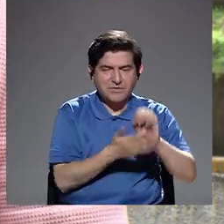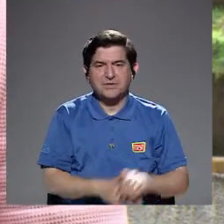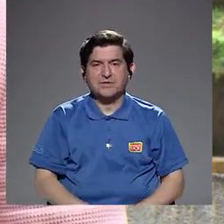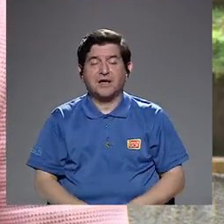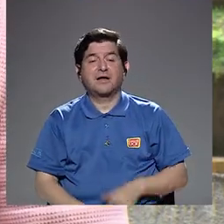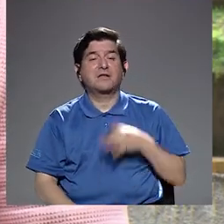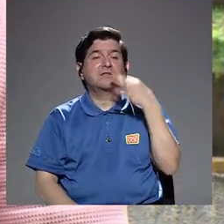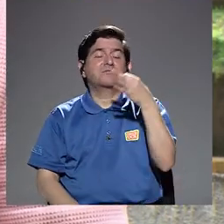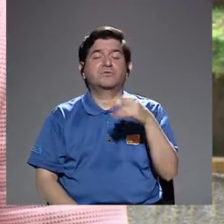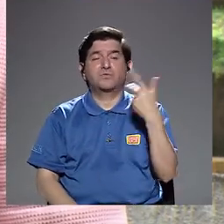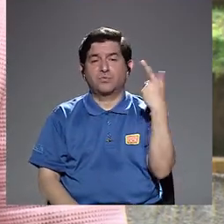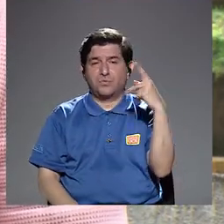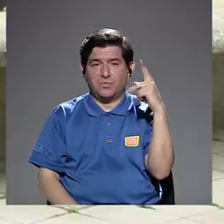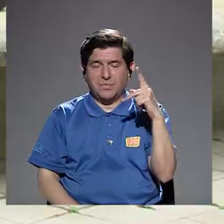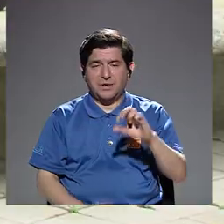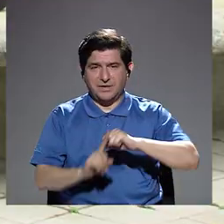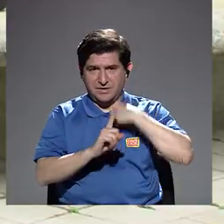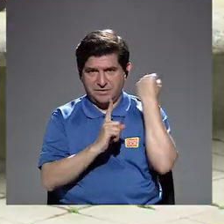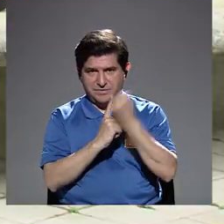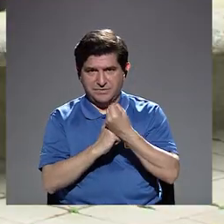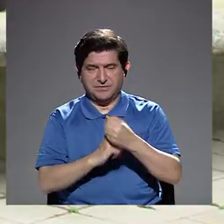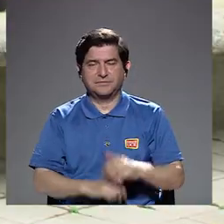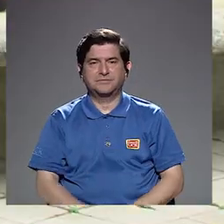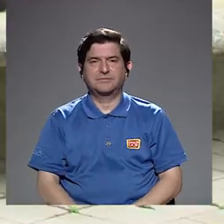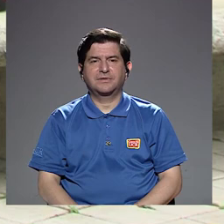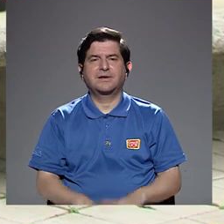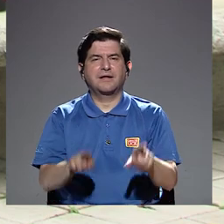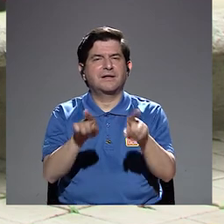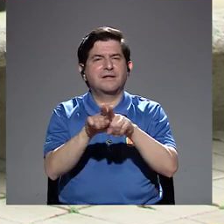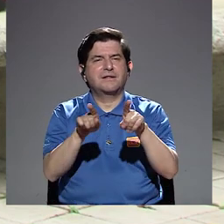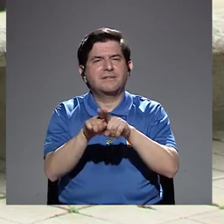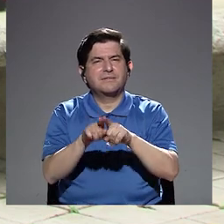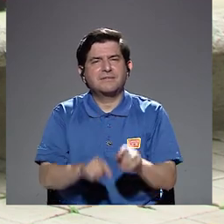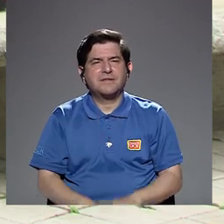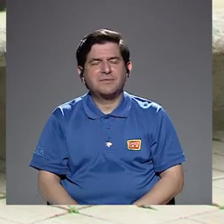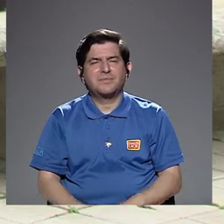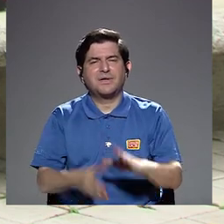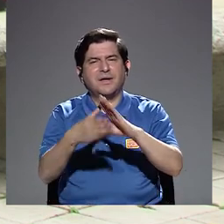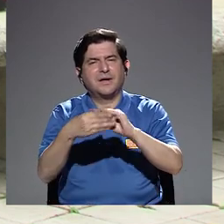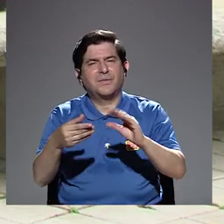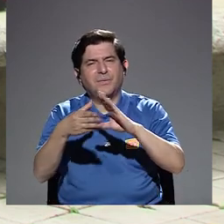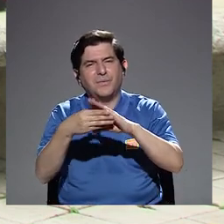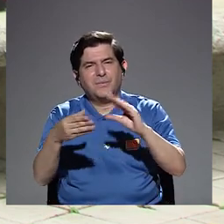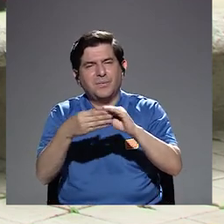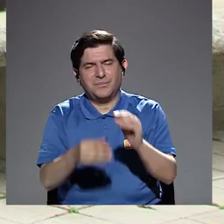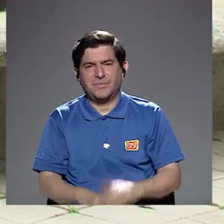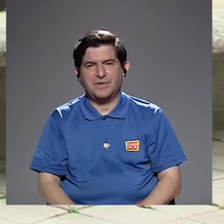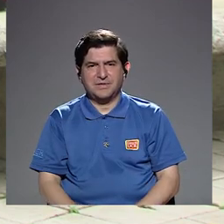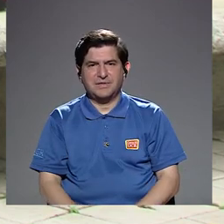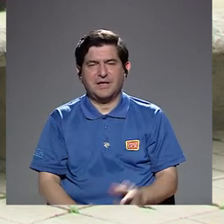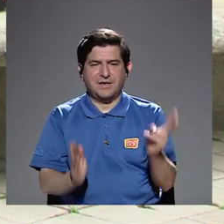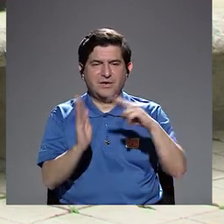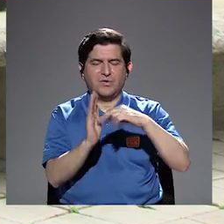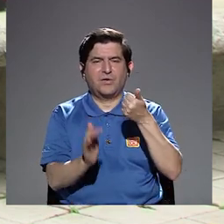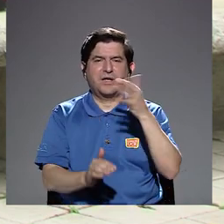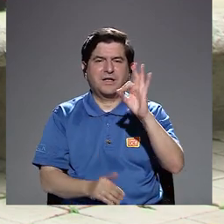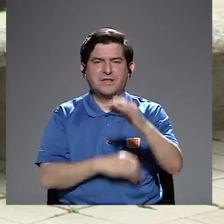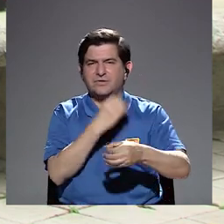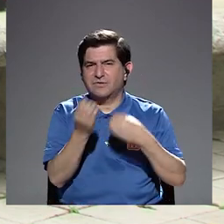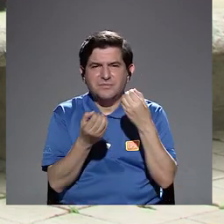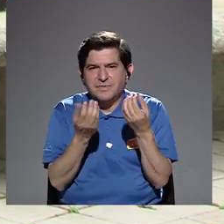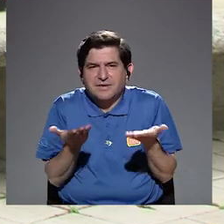posibles eventuales factores de riesgo. Y acepto pues un comentario ahí, ¿qué hicimos hasta